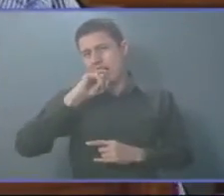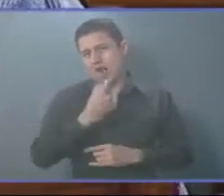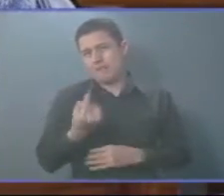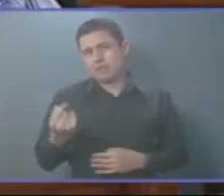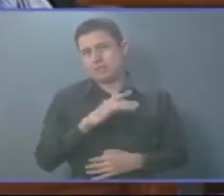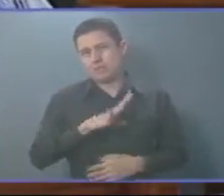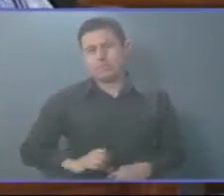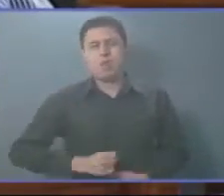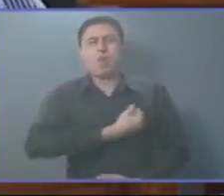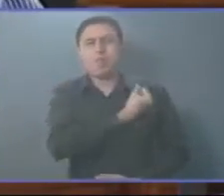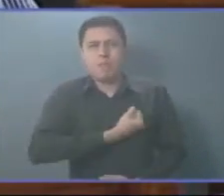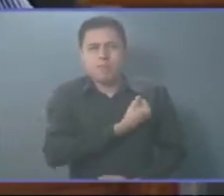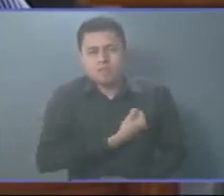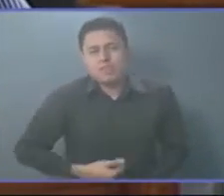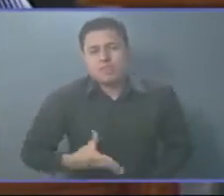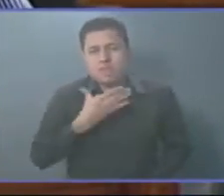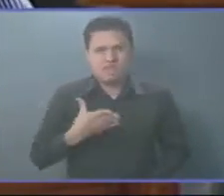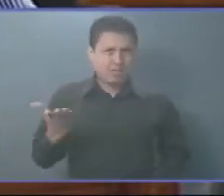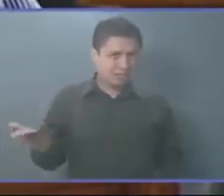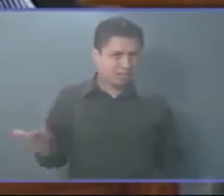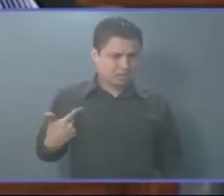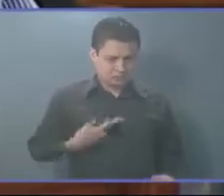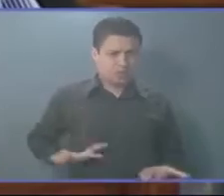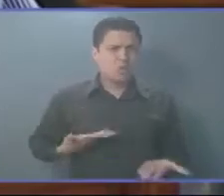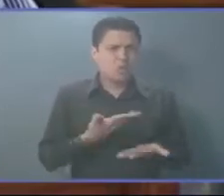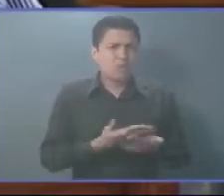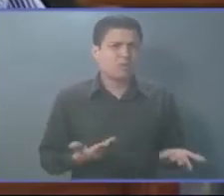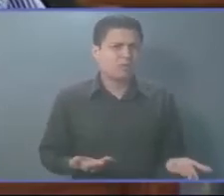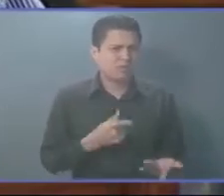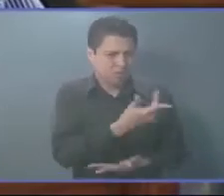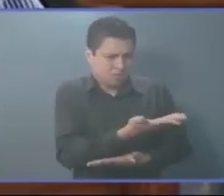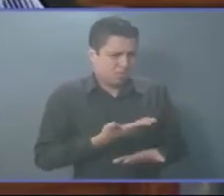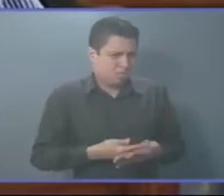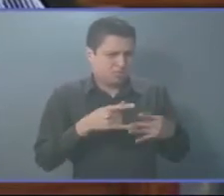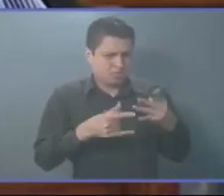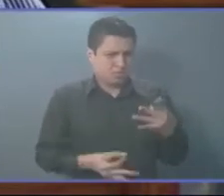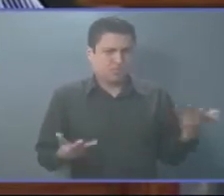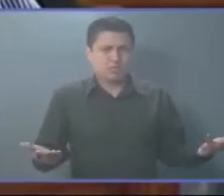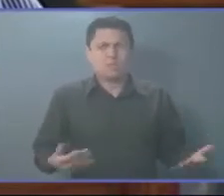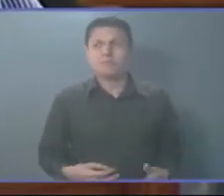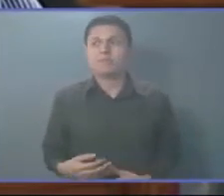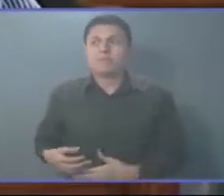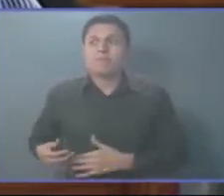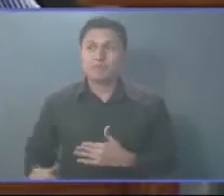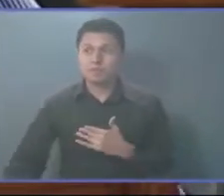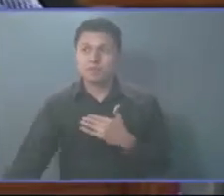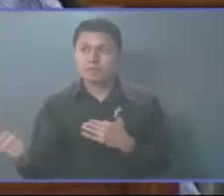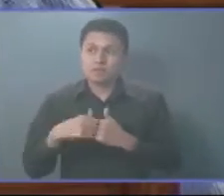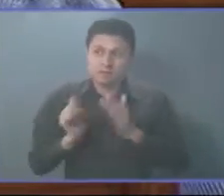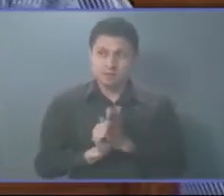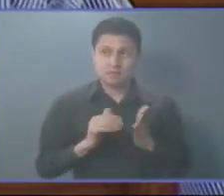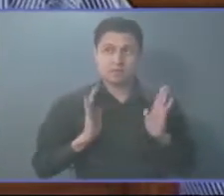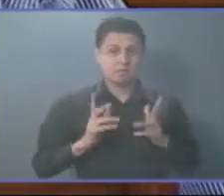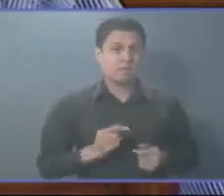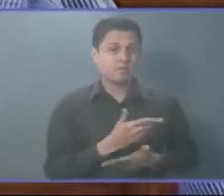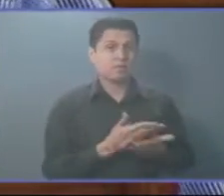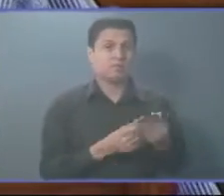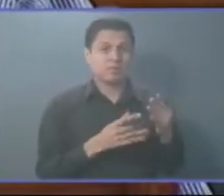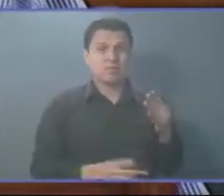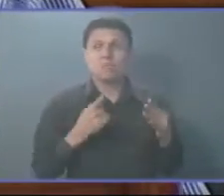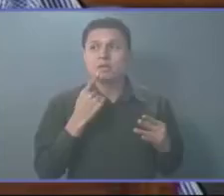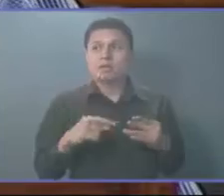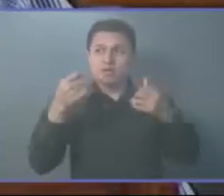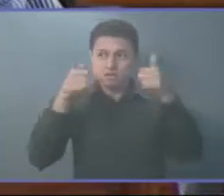la apertura y que pudieran ellos legislar. La Asamblea legisla. El gobierno tiene iniciativa de ley, pero